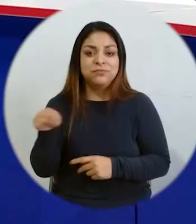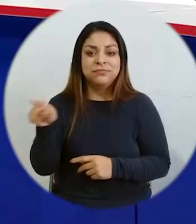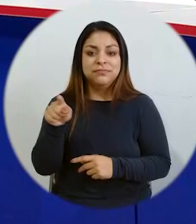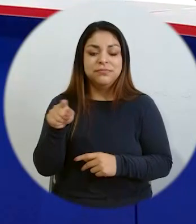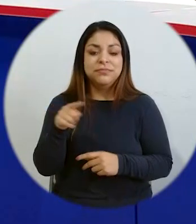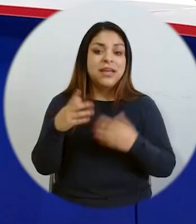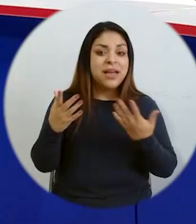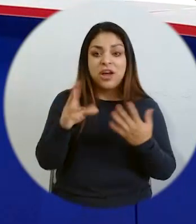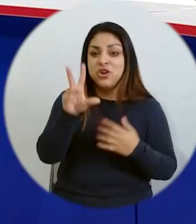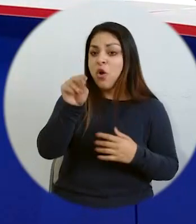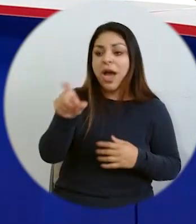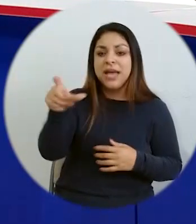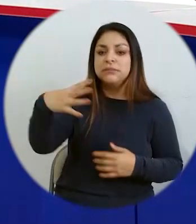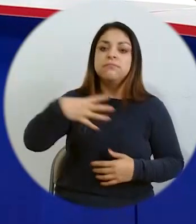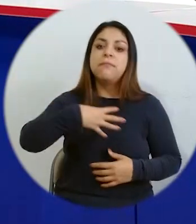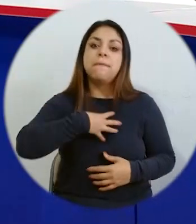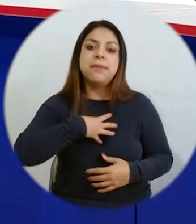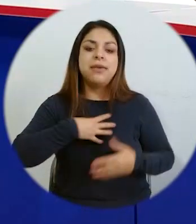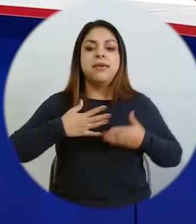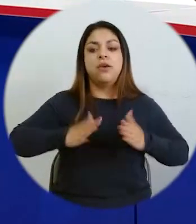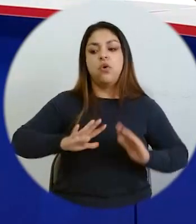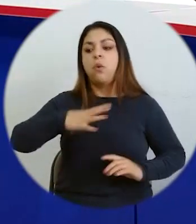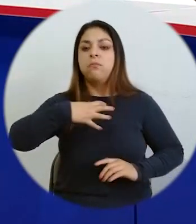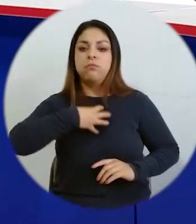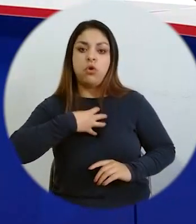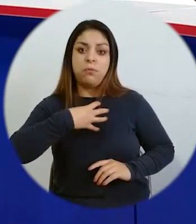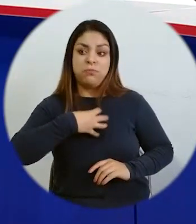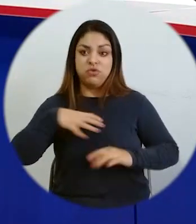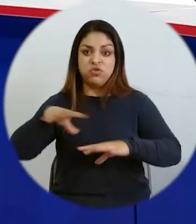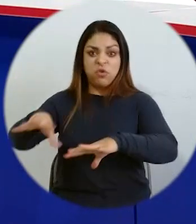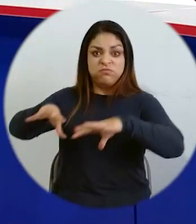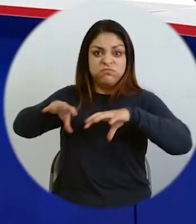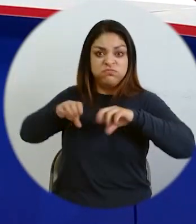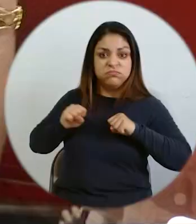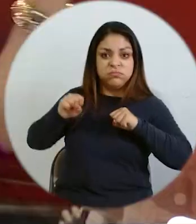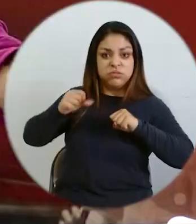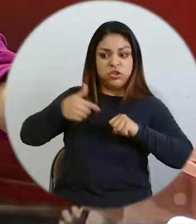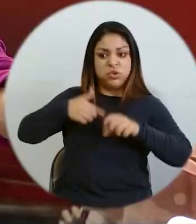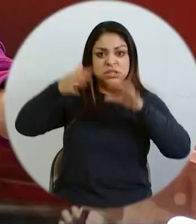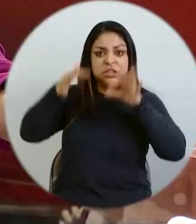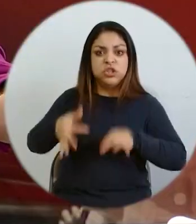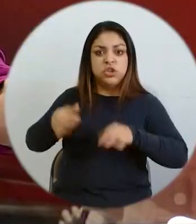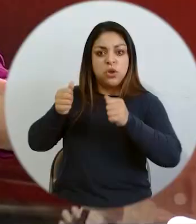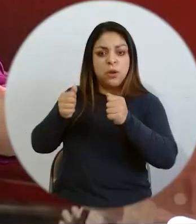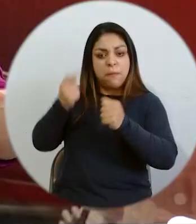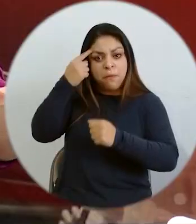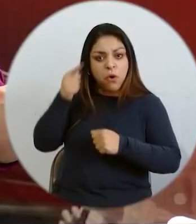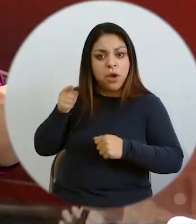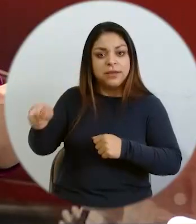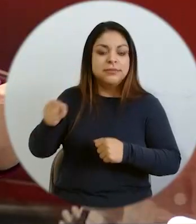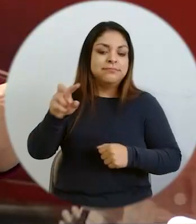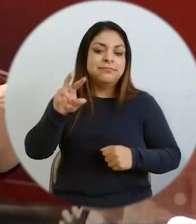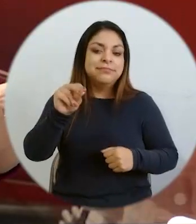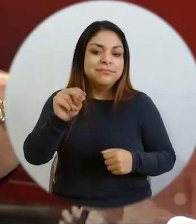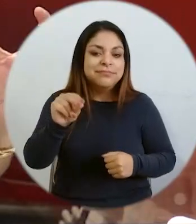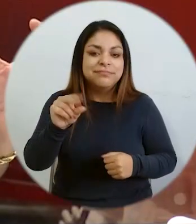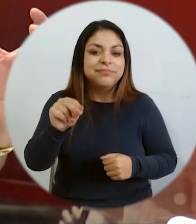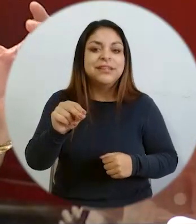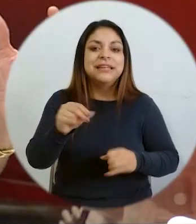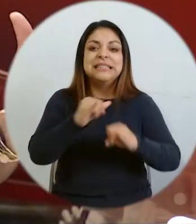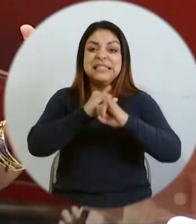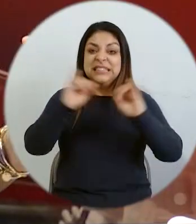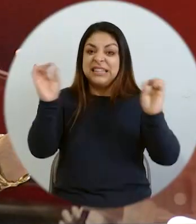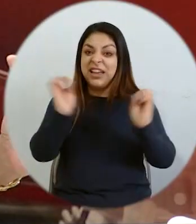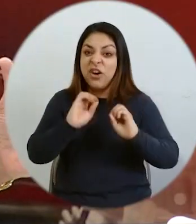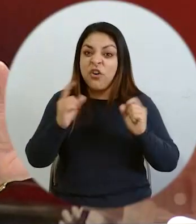protegerlos. Cuando decimos que no son objetos de pertenencia ni una propiedad sobre la cual yo puedo tomar decisiones